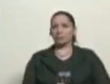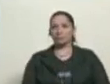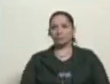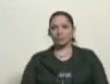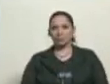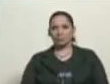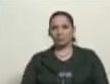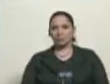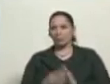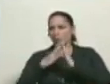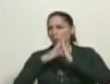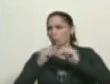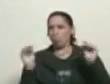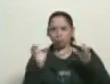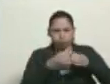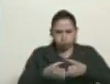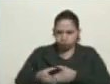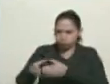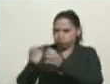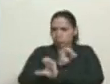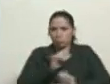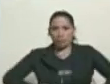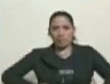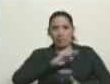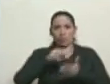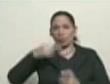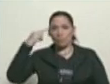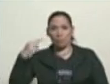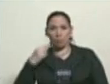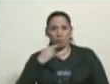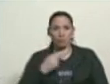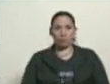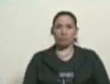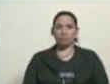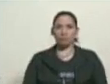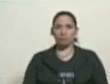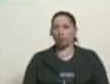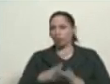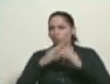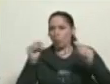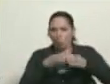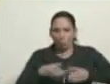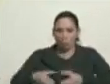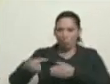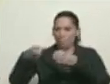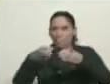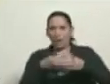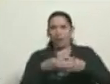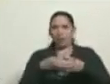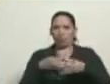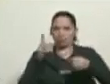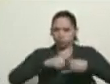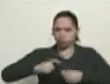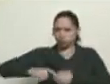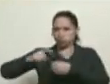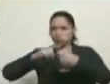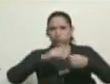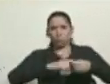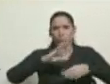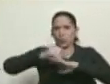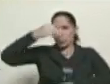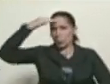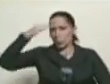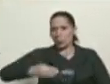Inmediatamente todos los comandos de la Fuerza Armada Nacional Bolivariana, todos los comandos de componentes, comandantes